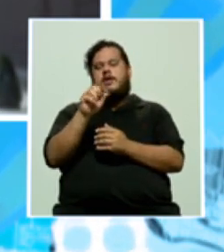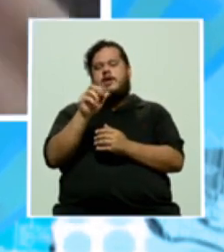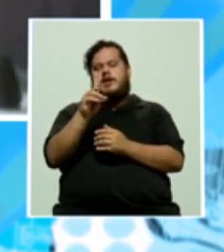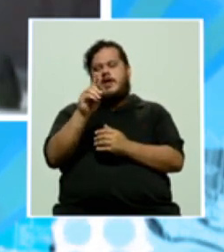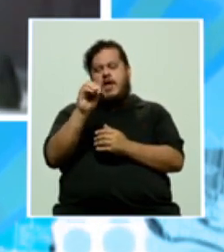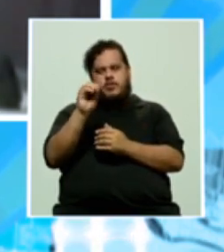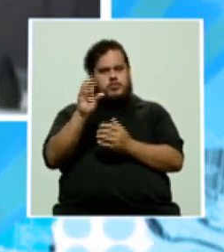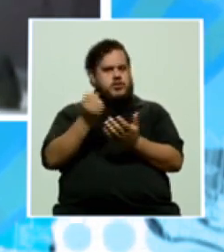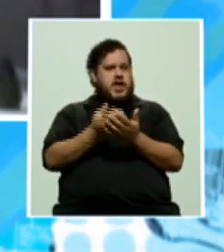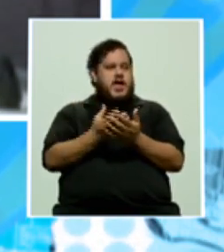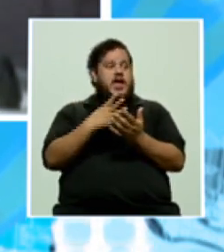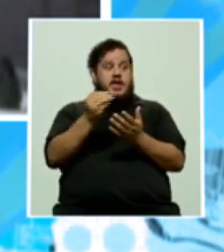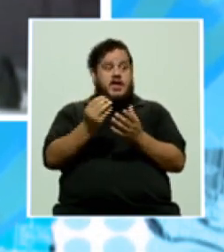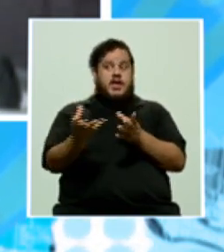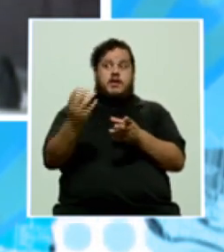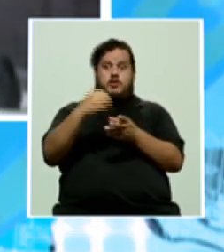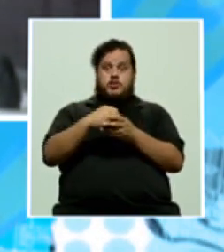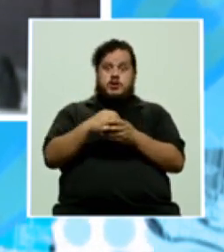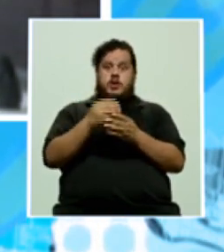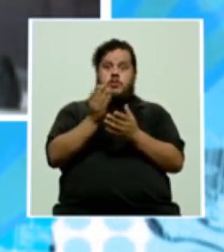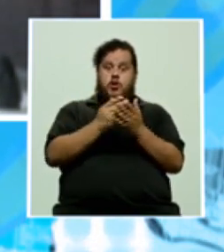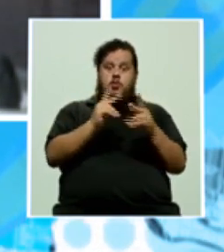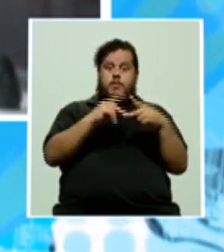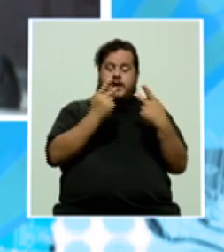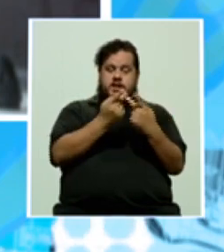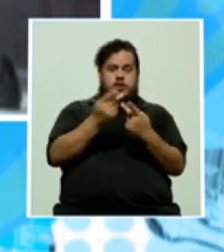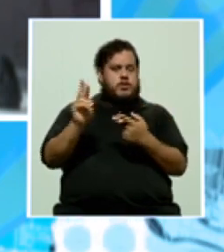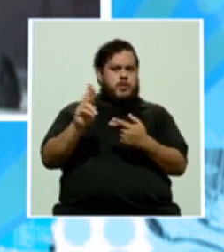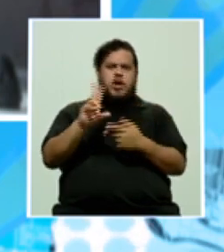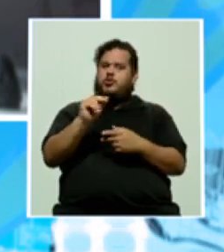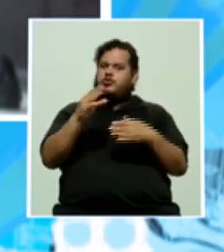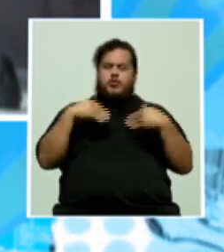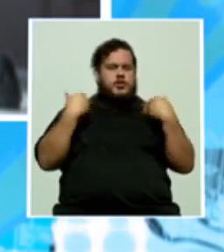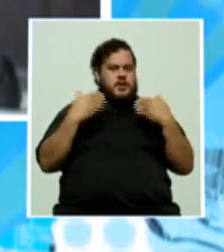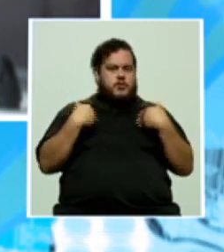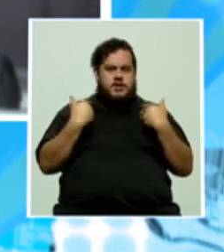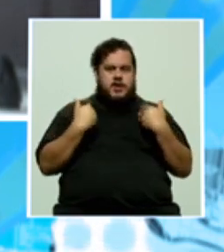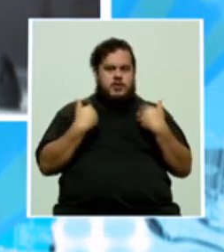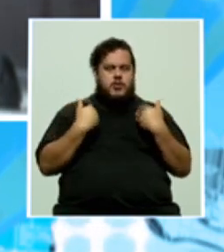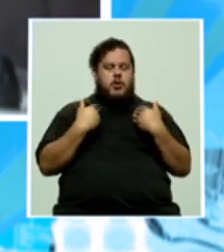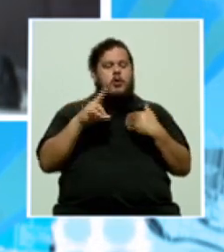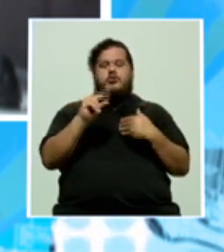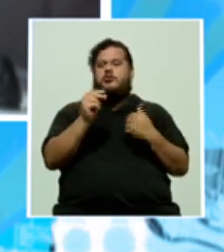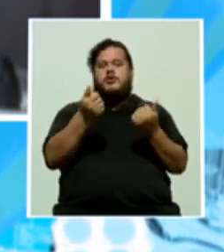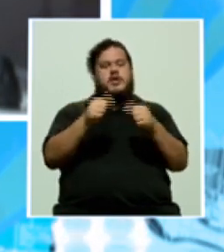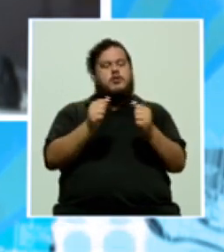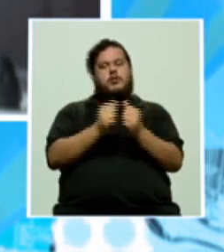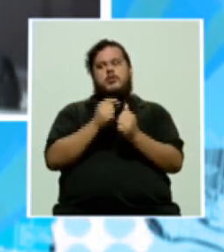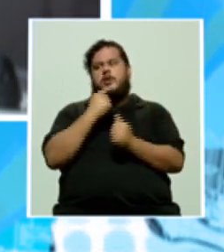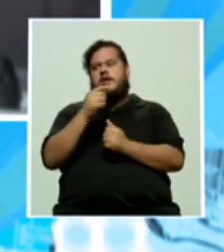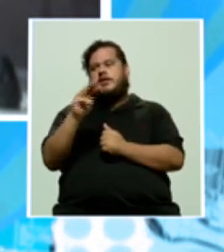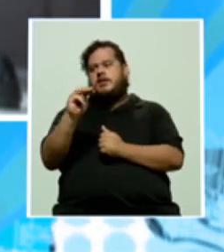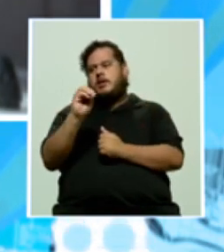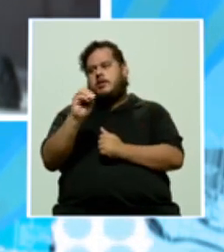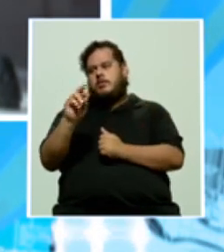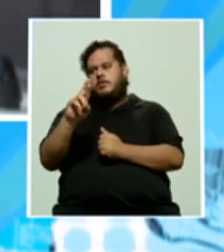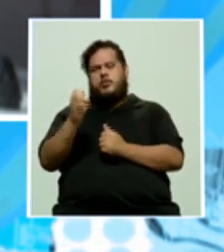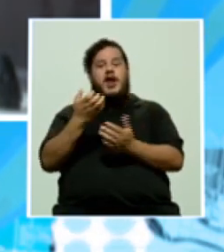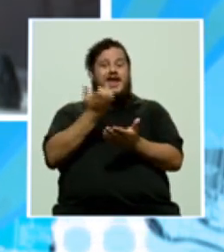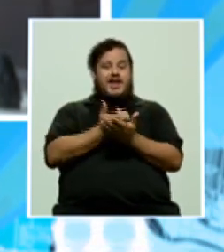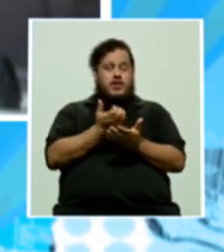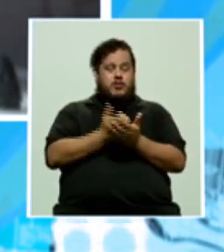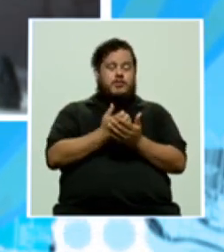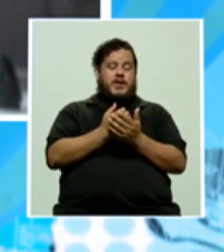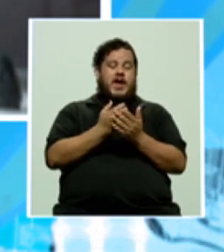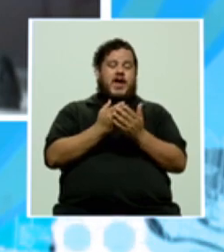incluyendo gran parte del partido republicano, no está contento, no estaría de acuerdo con lo que dice el señor Moore. La economía de Estados Unidos se